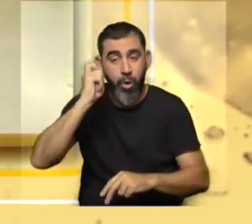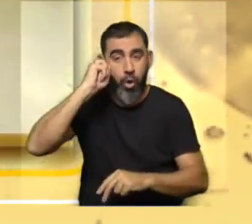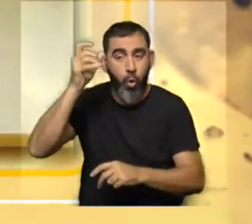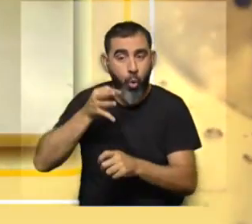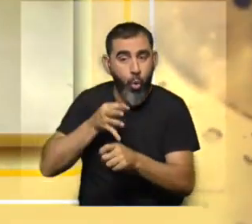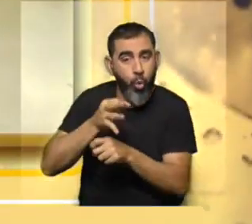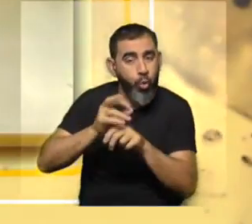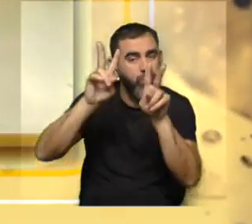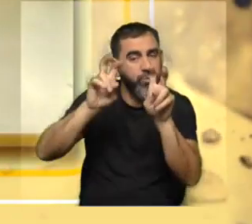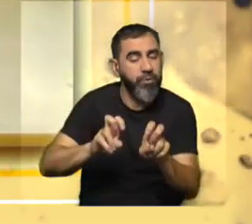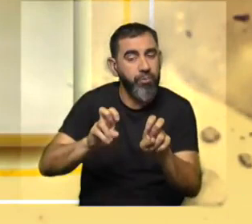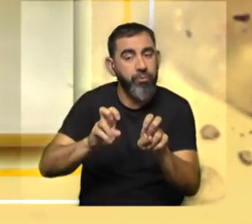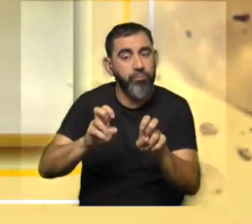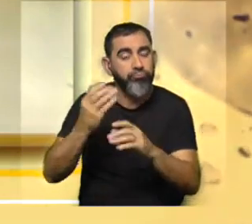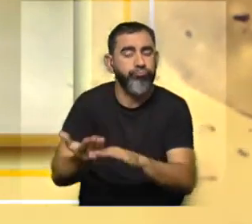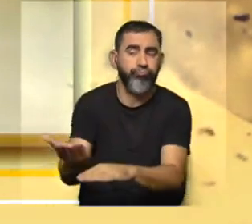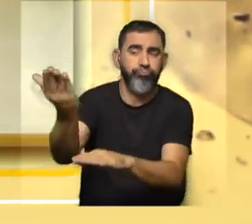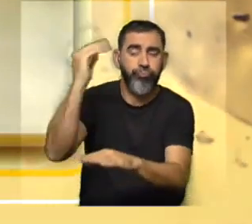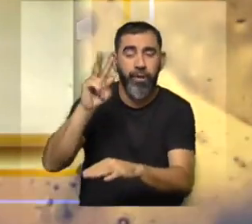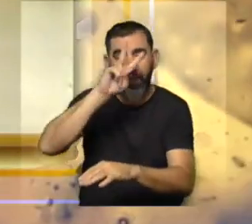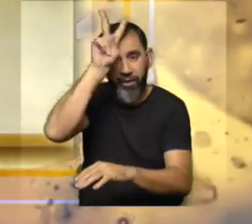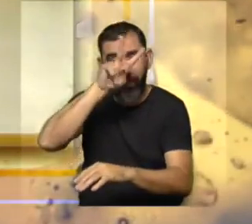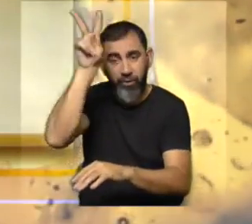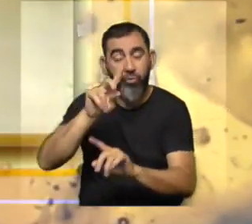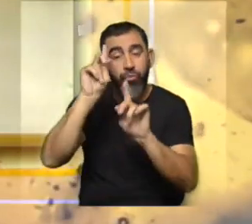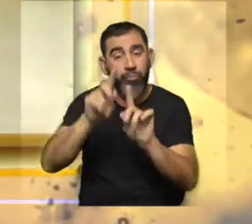conocimientos vinculados a la ancestralidad indígena